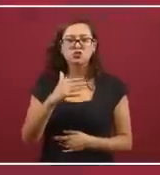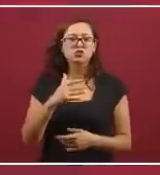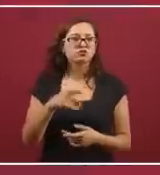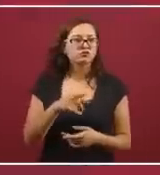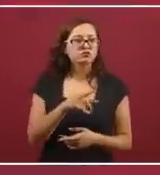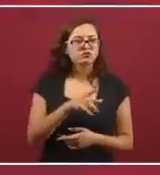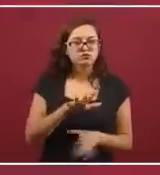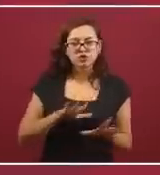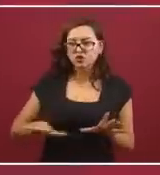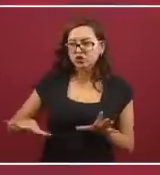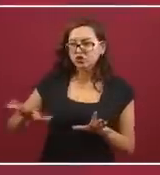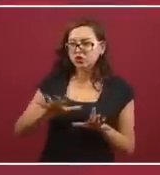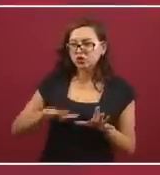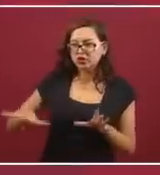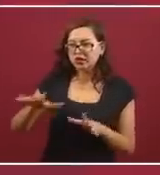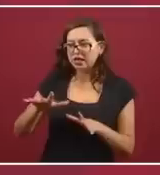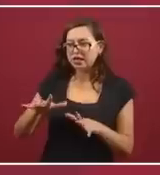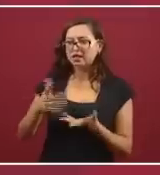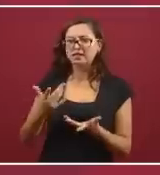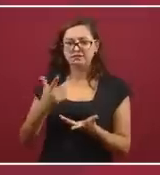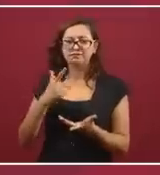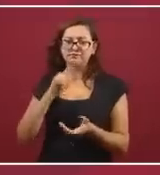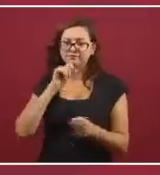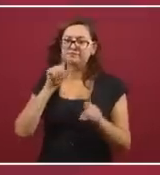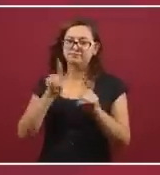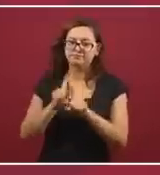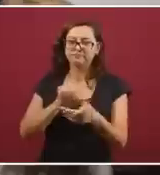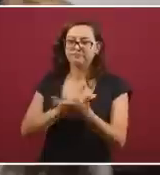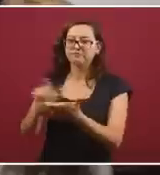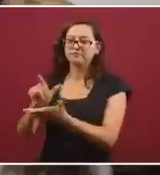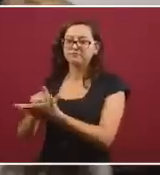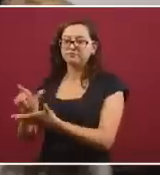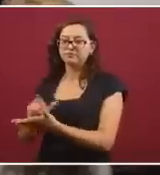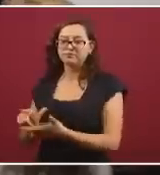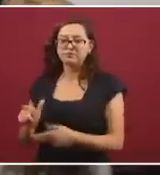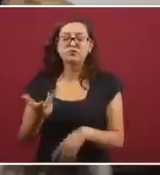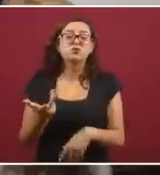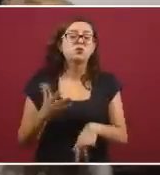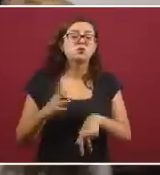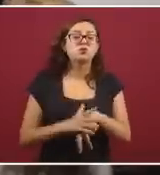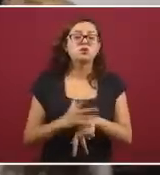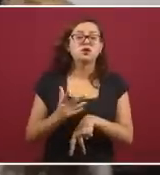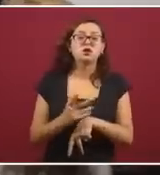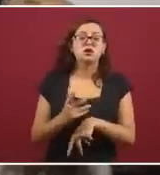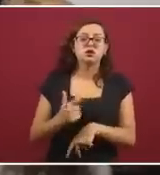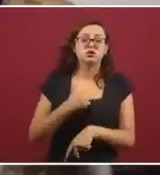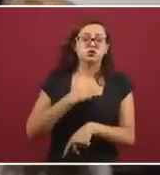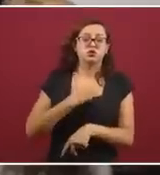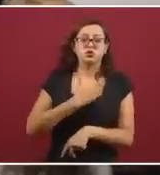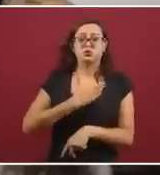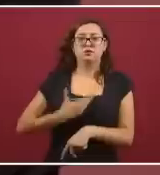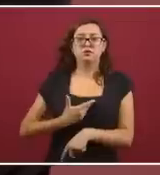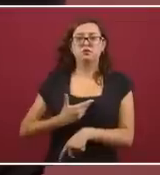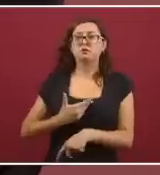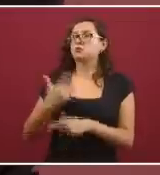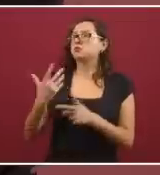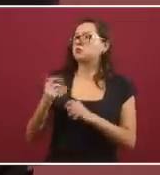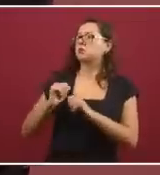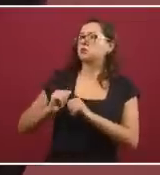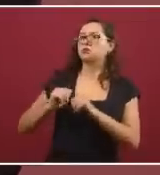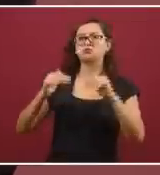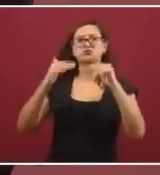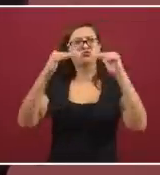porque si no voy a estar yo aquí hablando de que no hay corrupción y